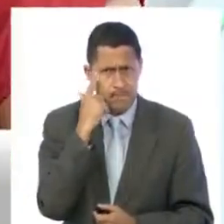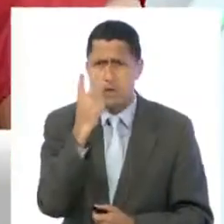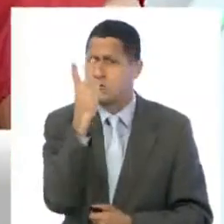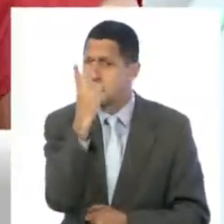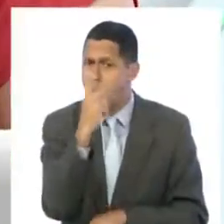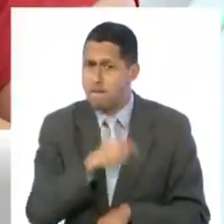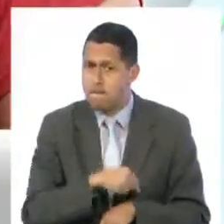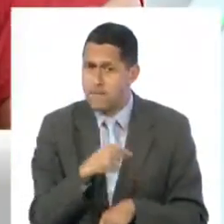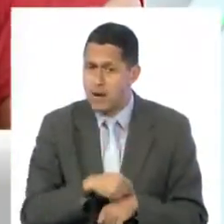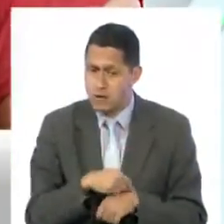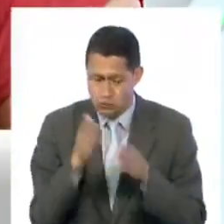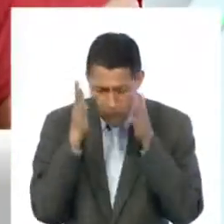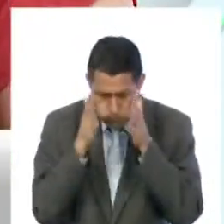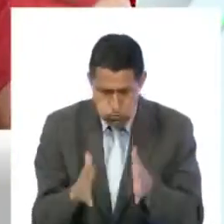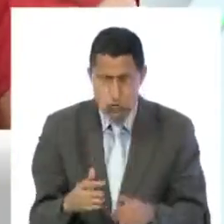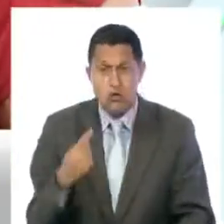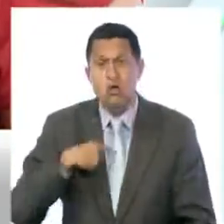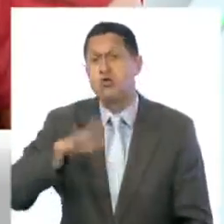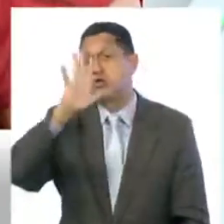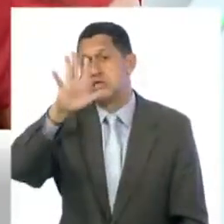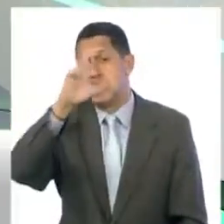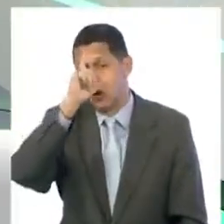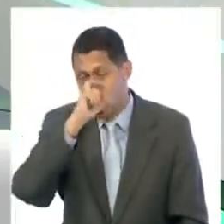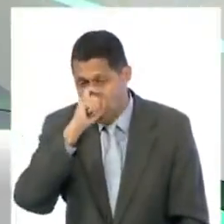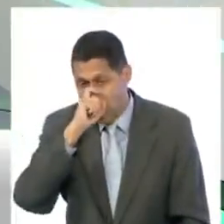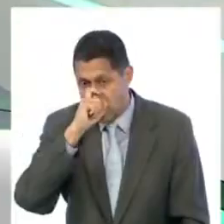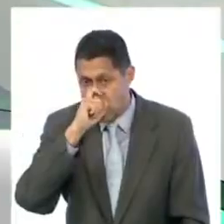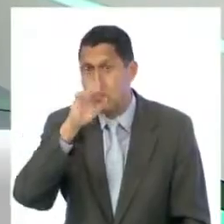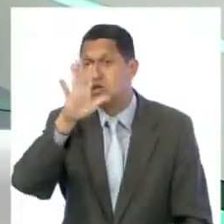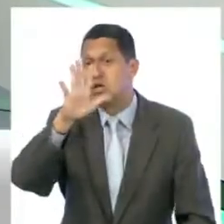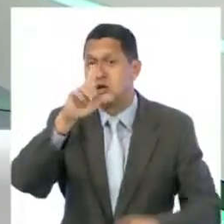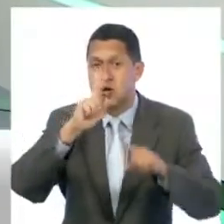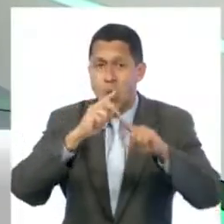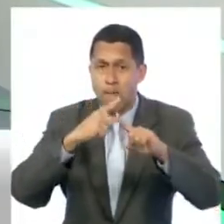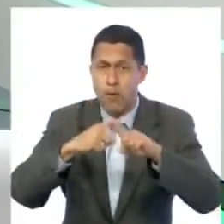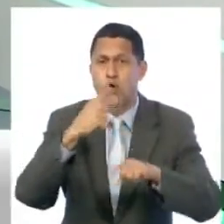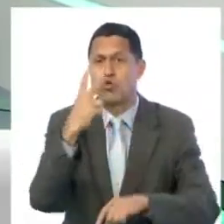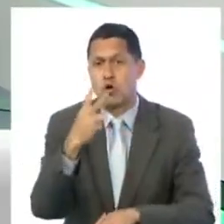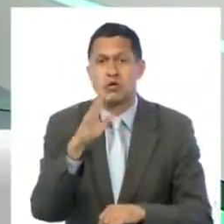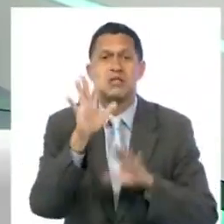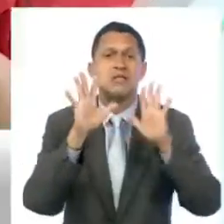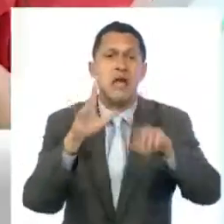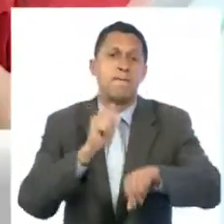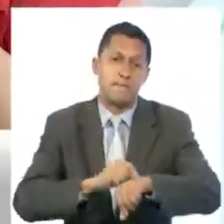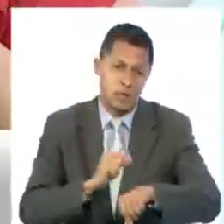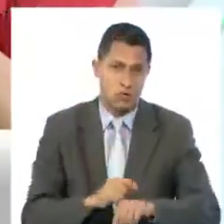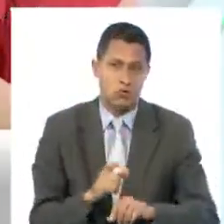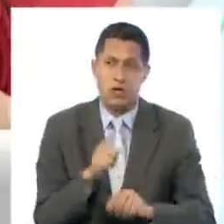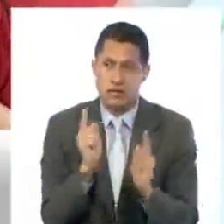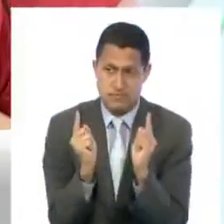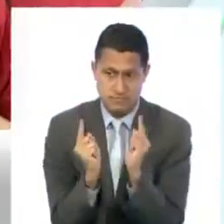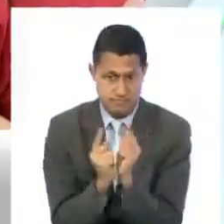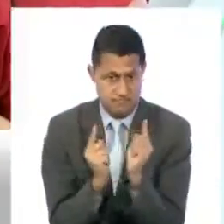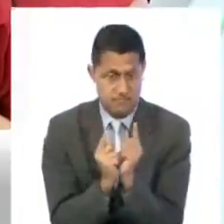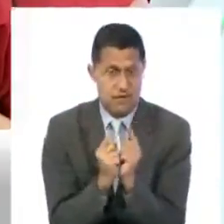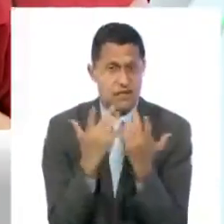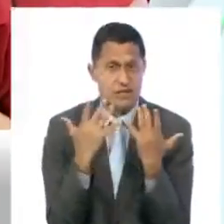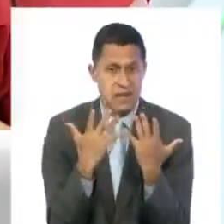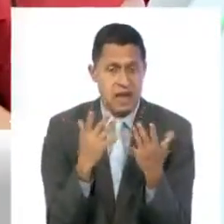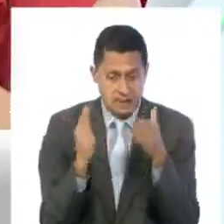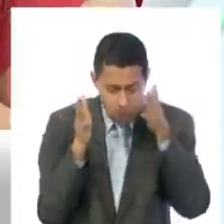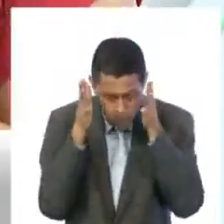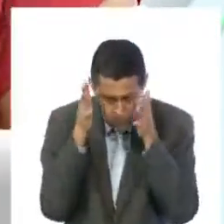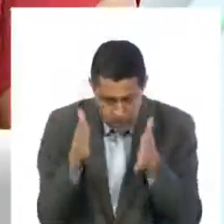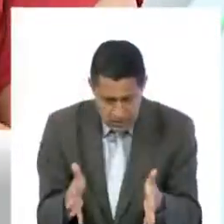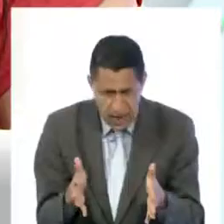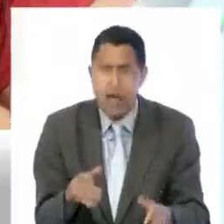las influencias de televisión, de computadora, de teléfonos, y colocarles juegos de mesa, que hoy en día lo debemos